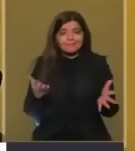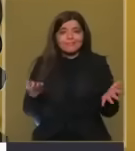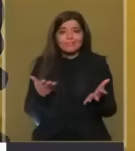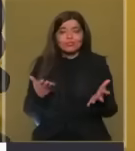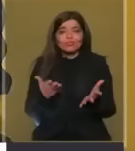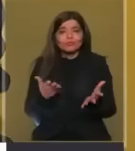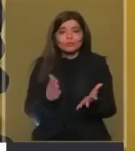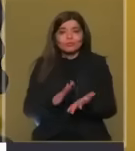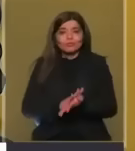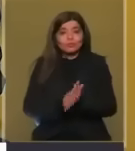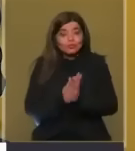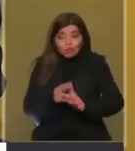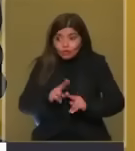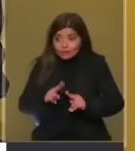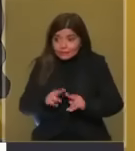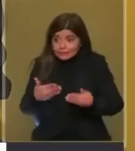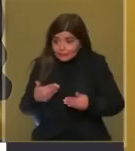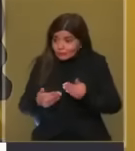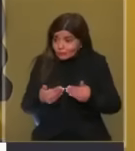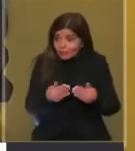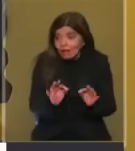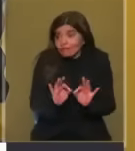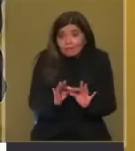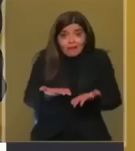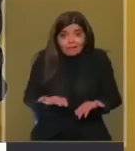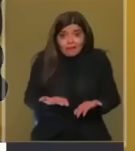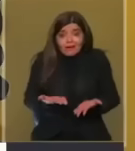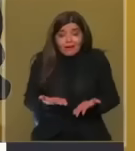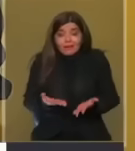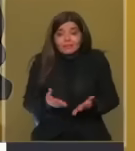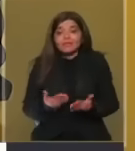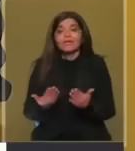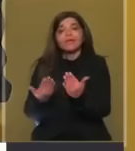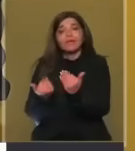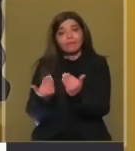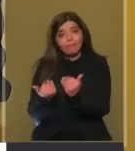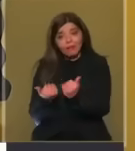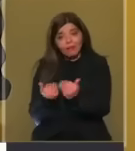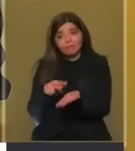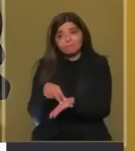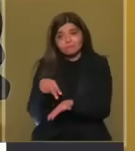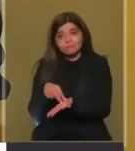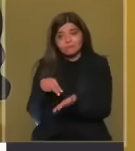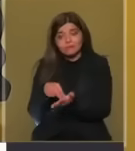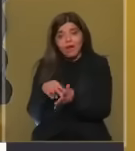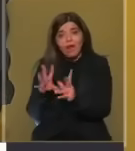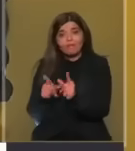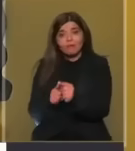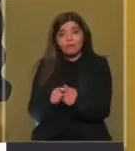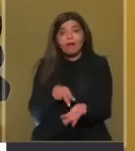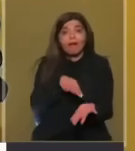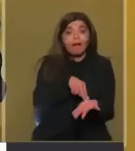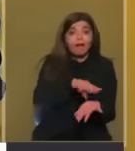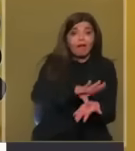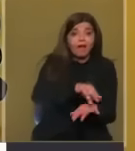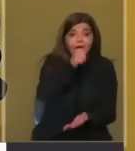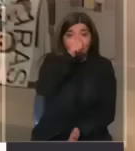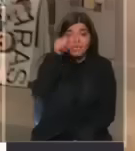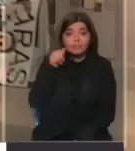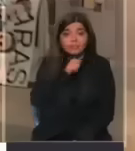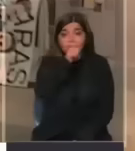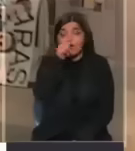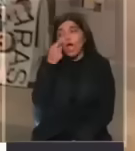creo que todo lo que hicimos estuvo bien finalmente. Esperar a la familia, quedarnos en Etiopía, esperar a la familia,